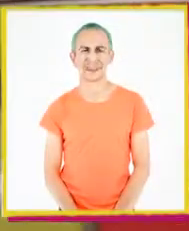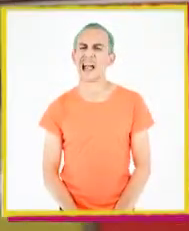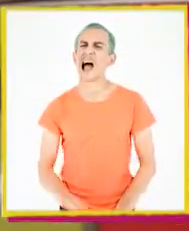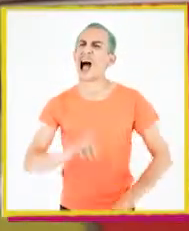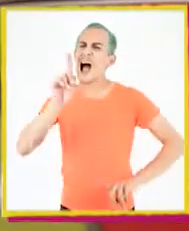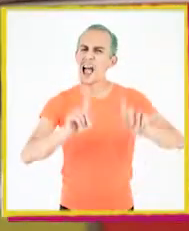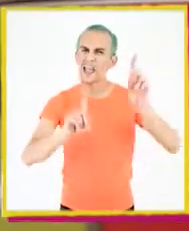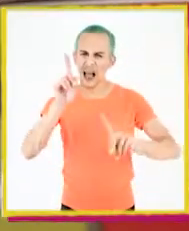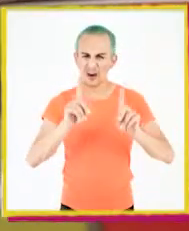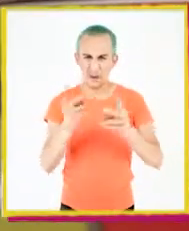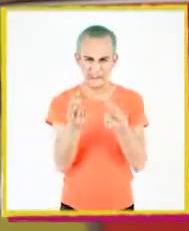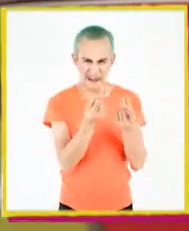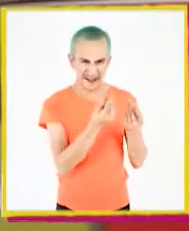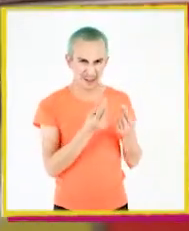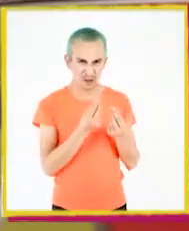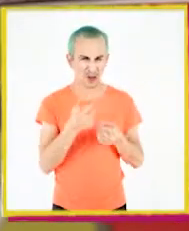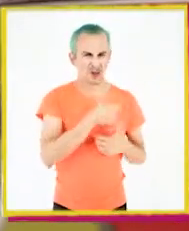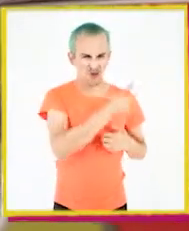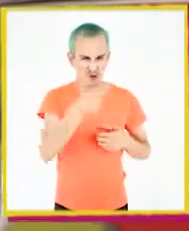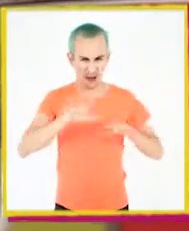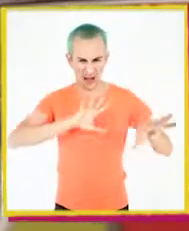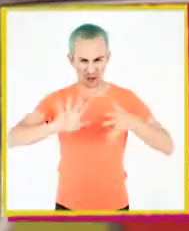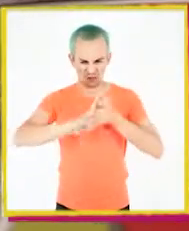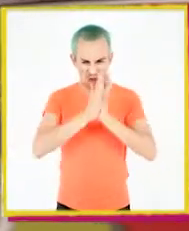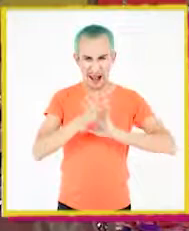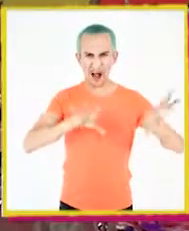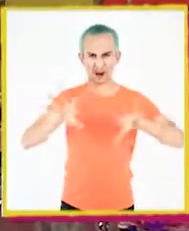¿Hay algo en común en todos los chascarros que me ocurrieron?